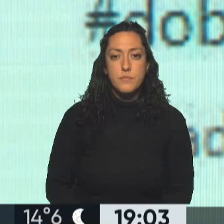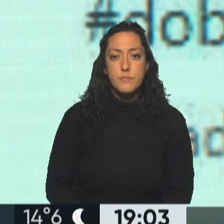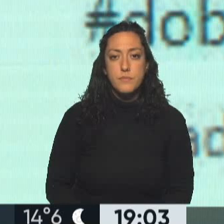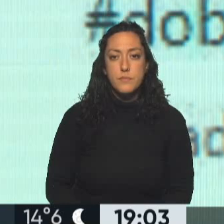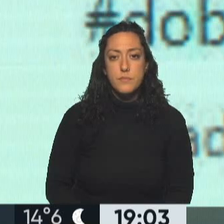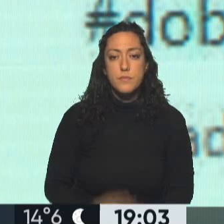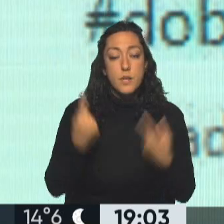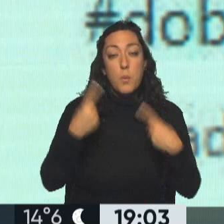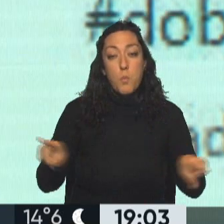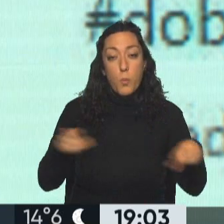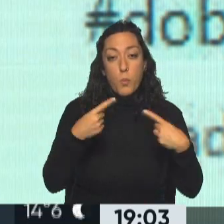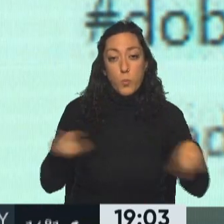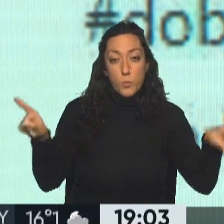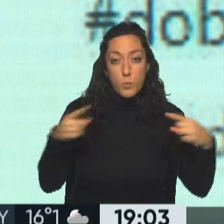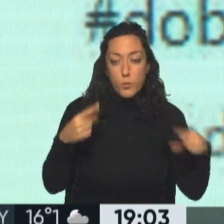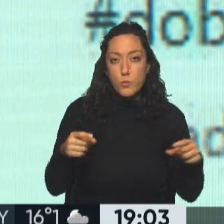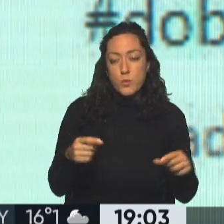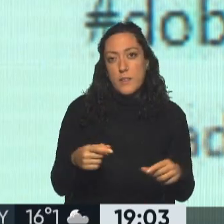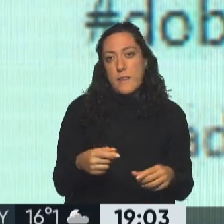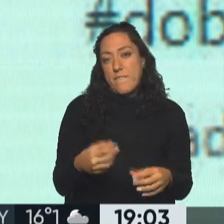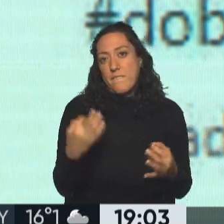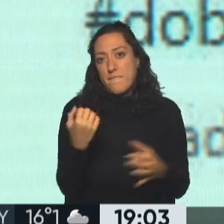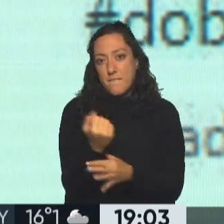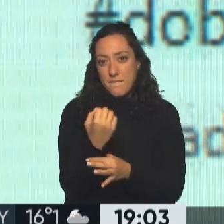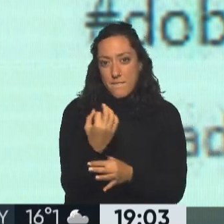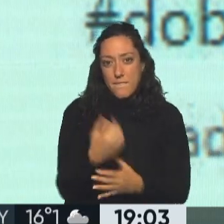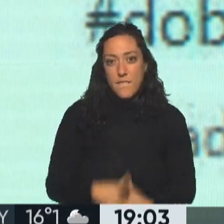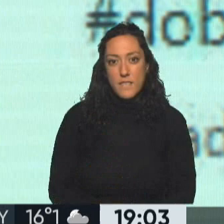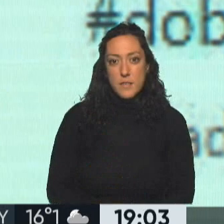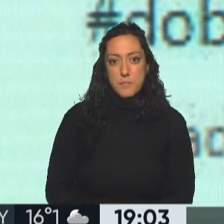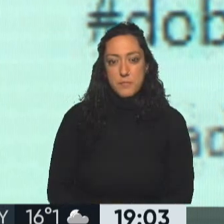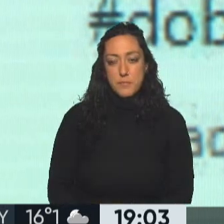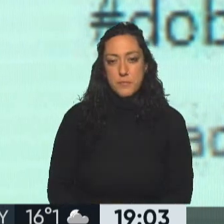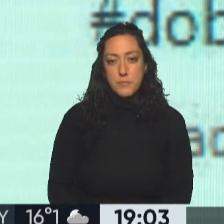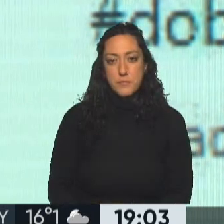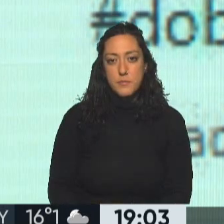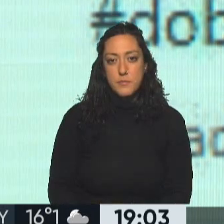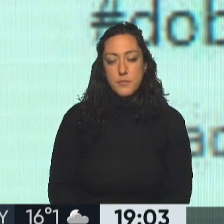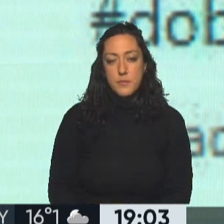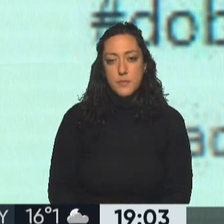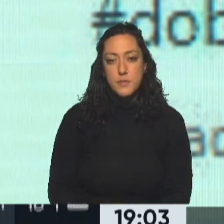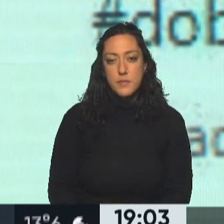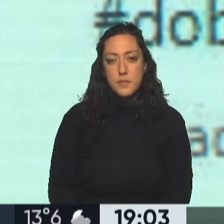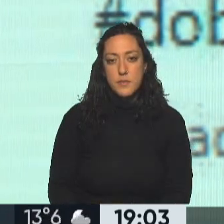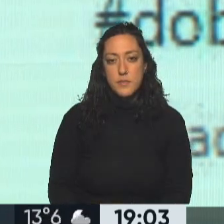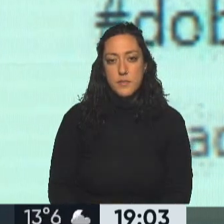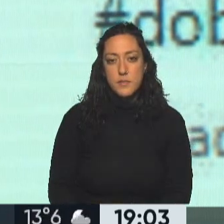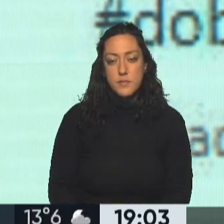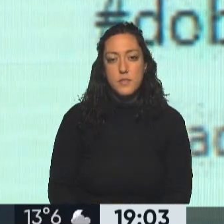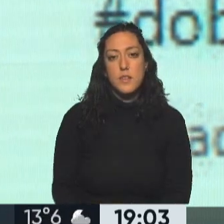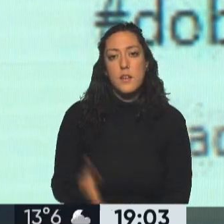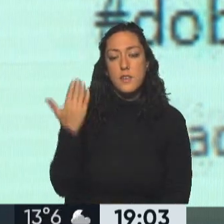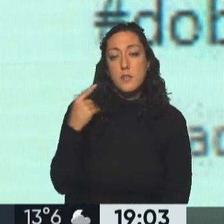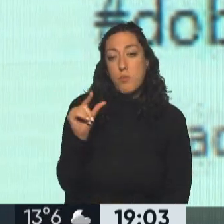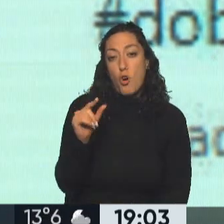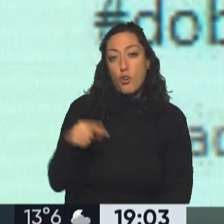estamos escuchando un gran tema no Además con esto de la serie de Fito Páez que recientemente se ha estrenado en una plataforma